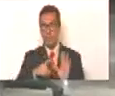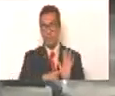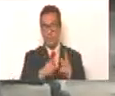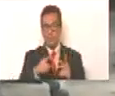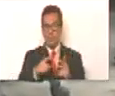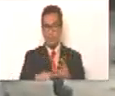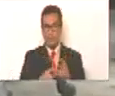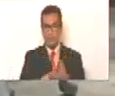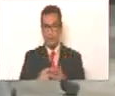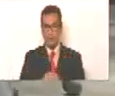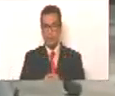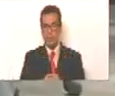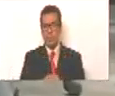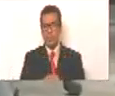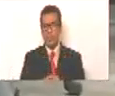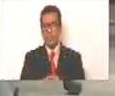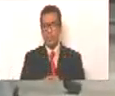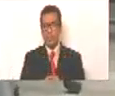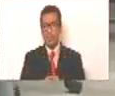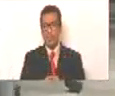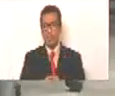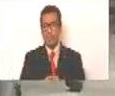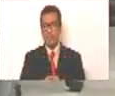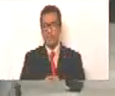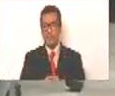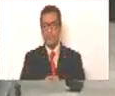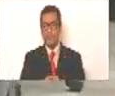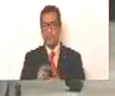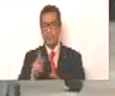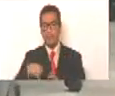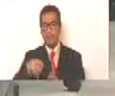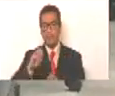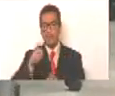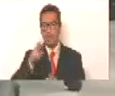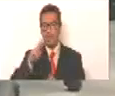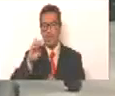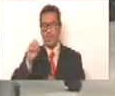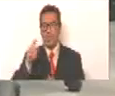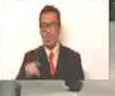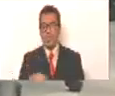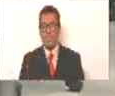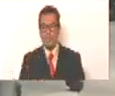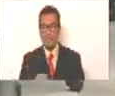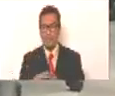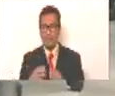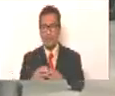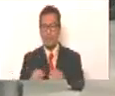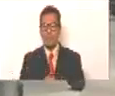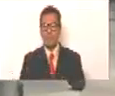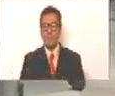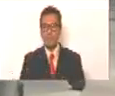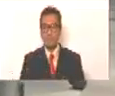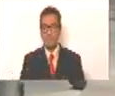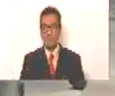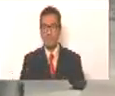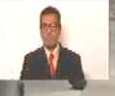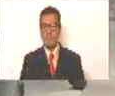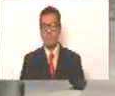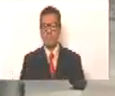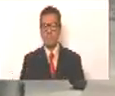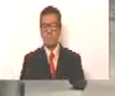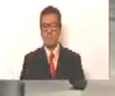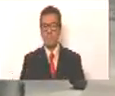Jorge Chirajo, Pedro Infante, Tazaca Iñaza, Tazaca Inara, Piquipanacan,